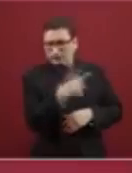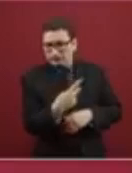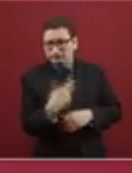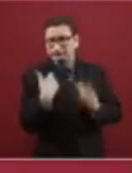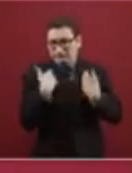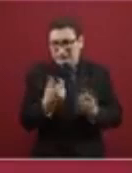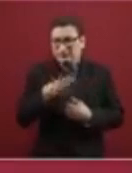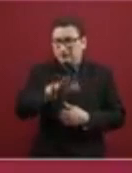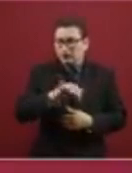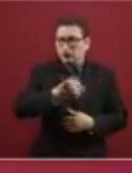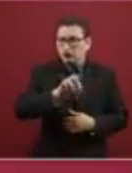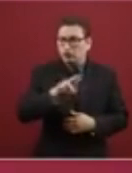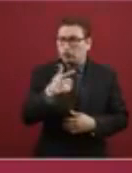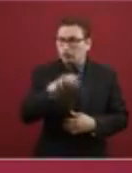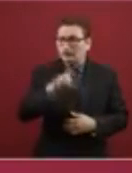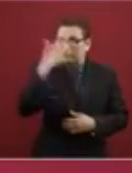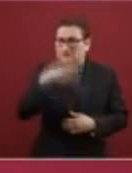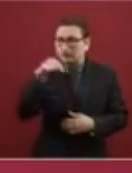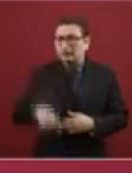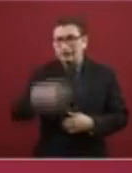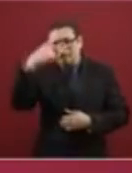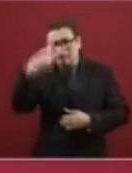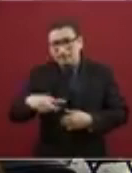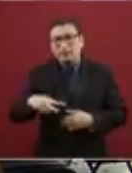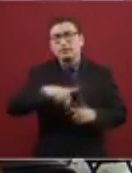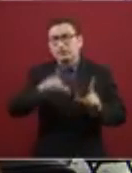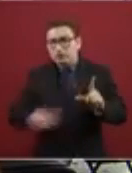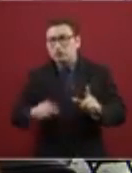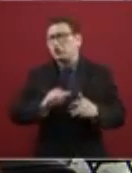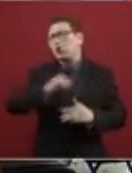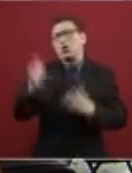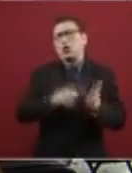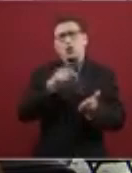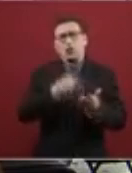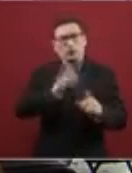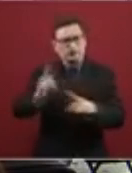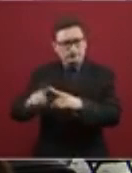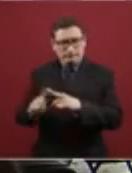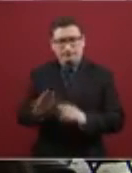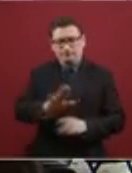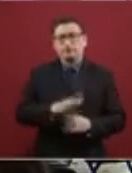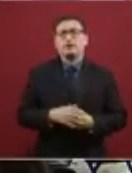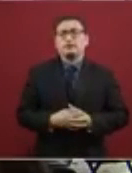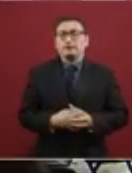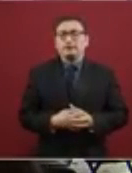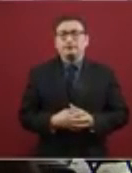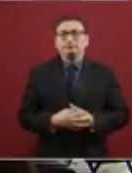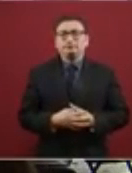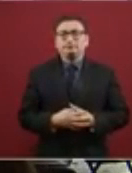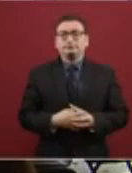Jorge, en México y en otras partes, que además no debe por